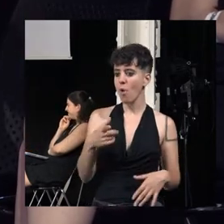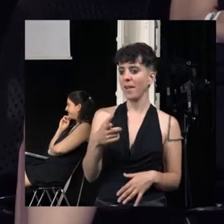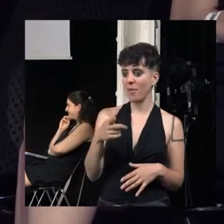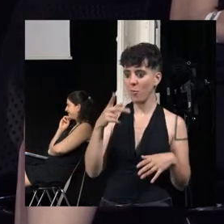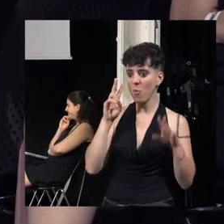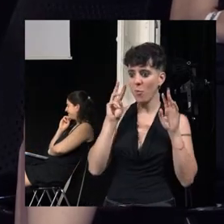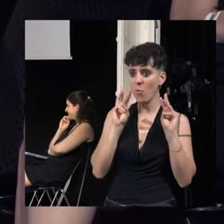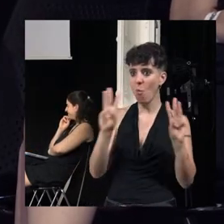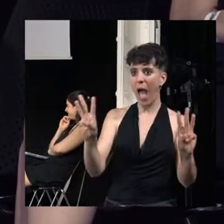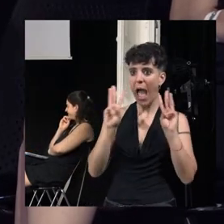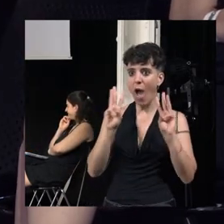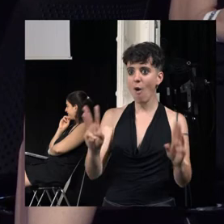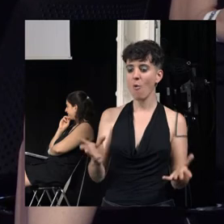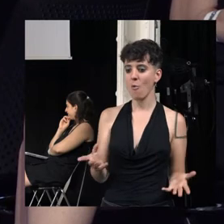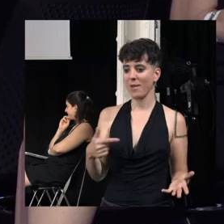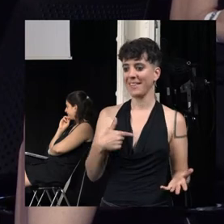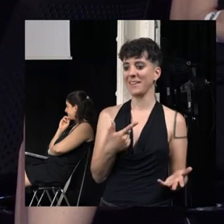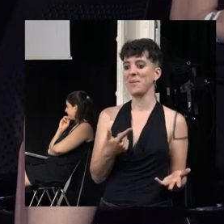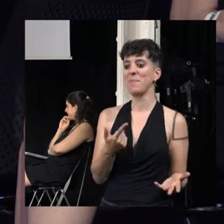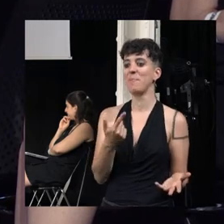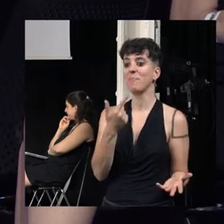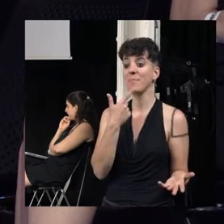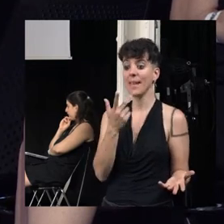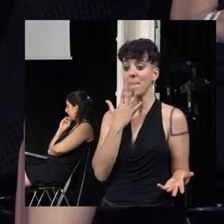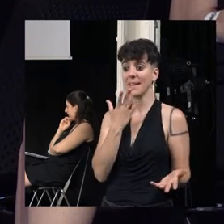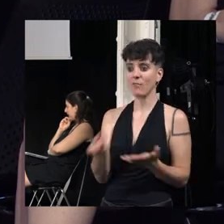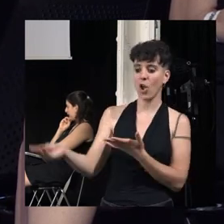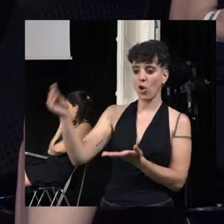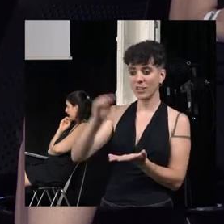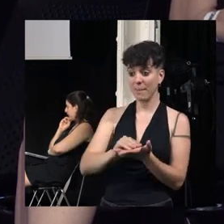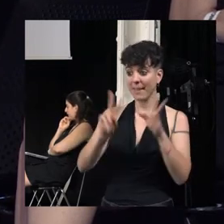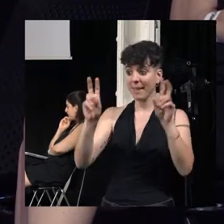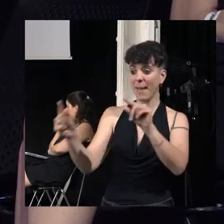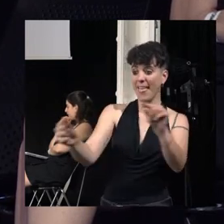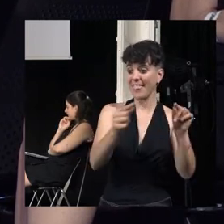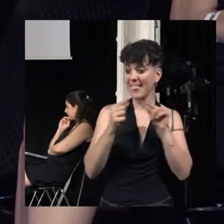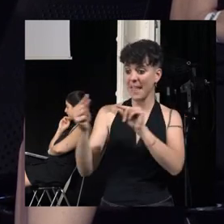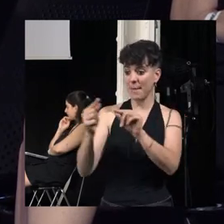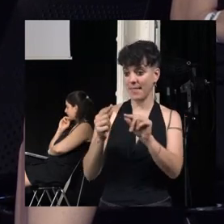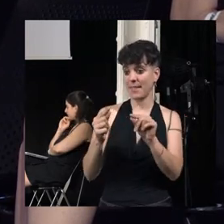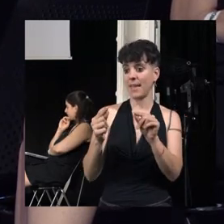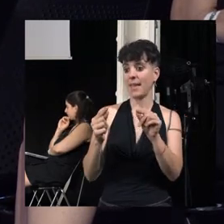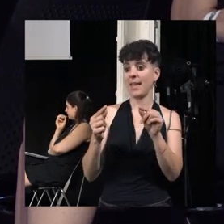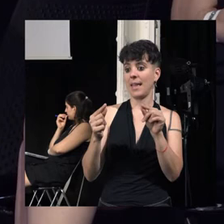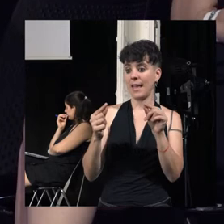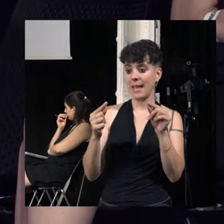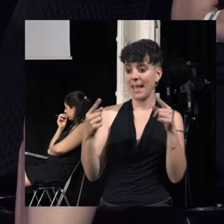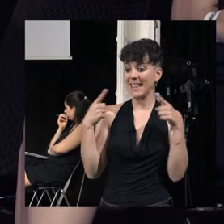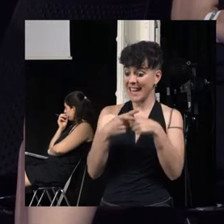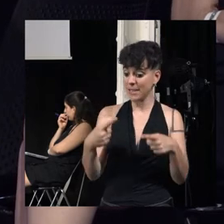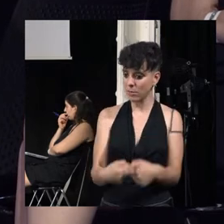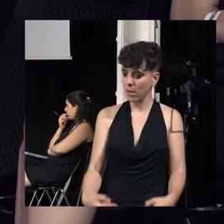Y si llevamos una vuelta a la metáfora, al debate de la interseccionalidad, nos interesaríamos por los contextos